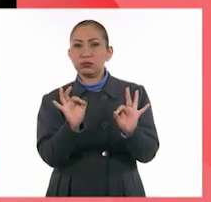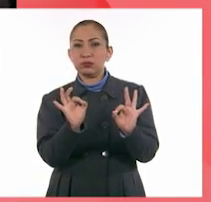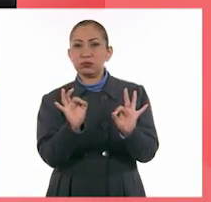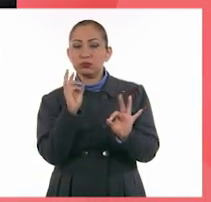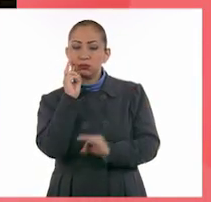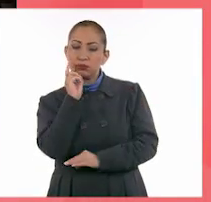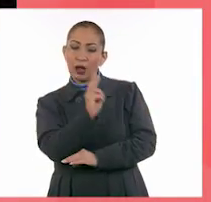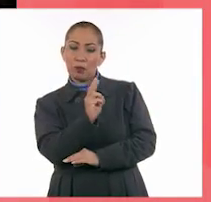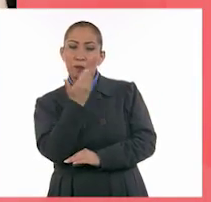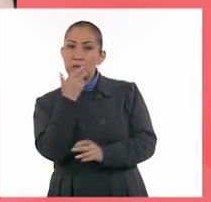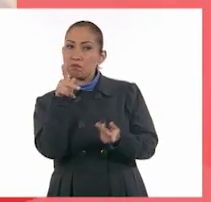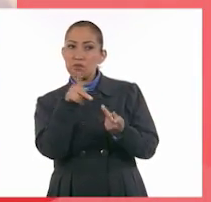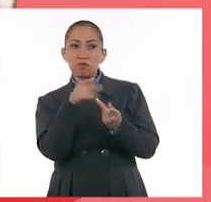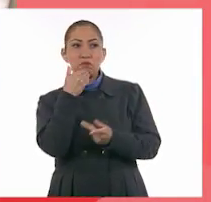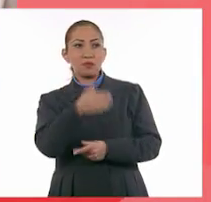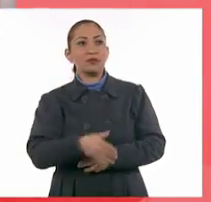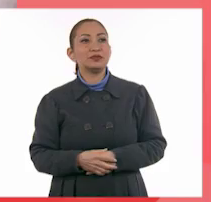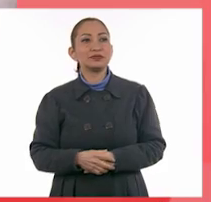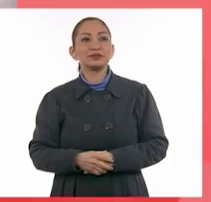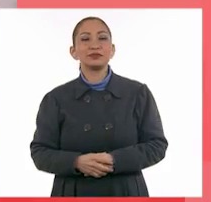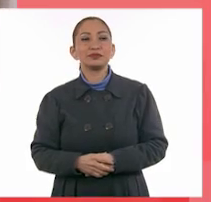y vemos que salió perfectamente.